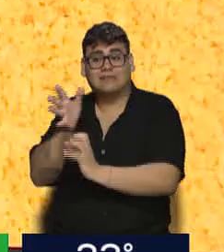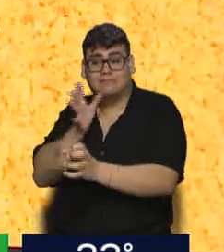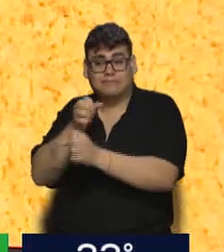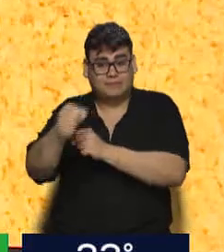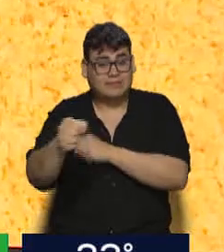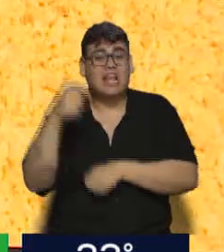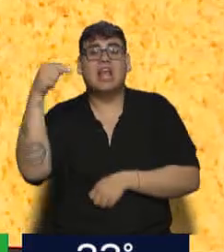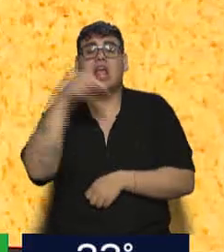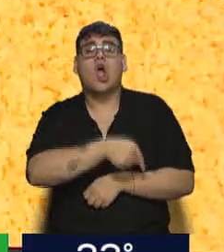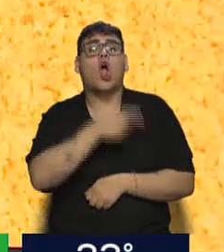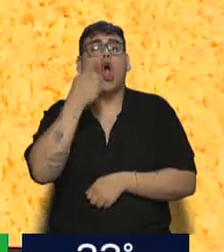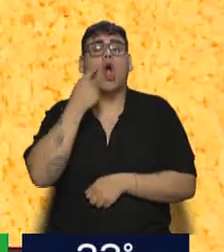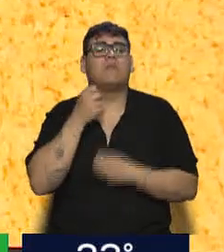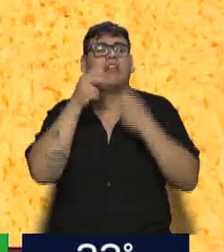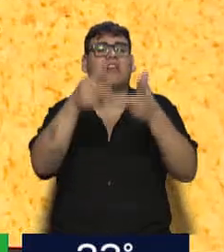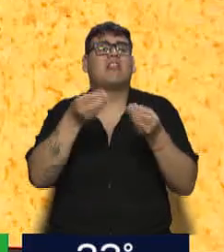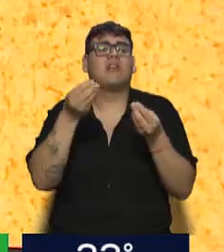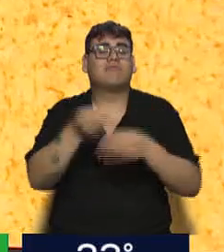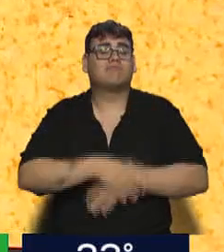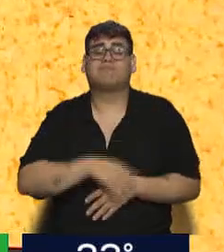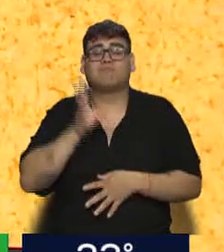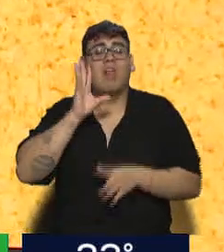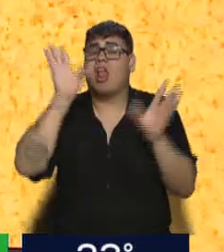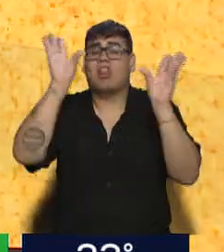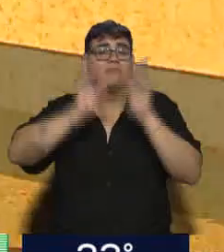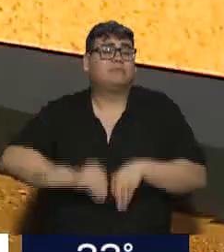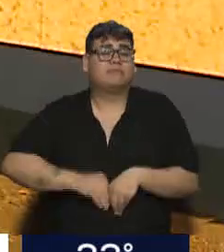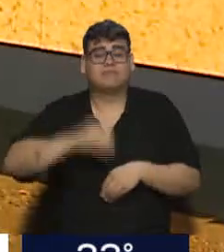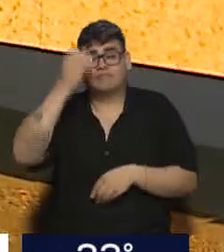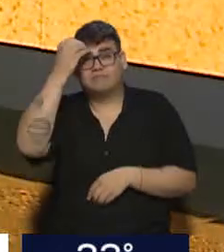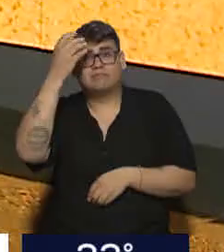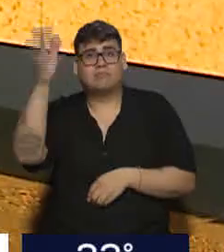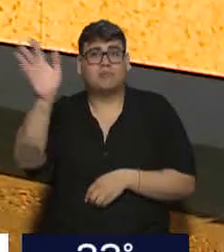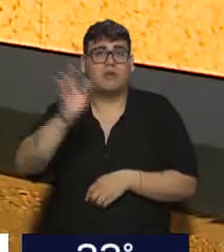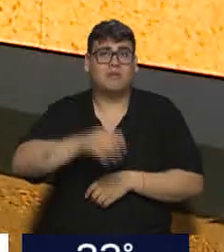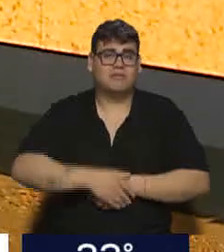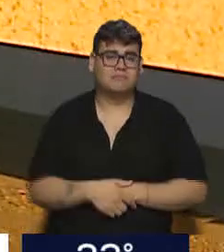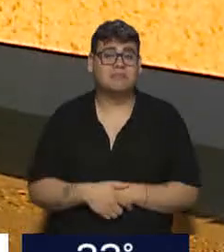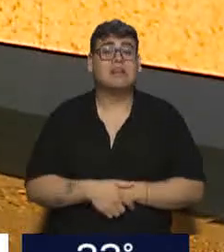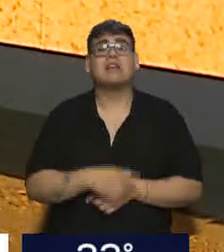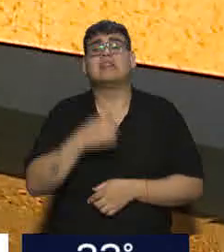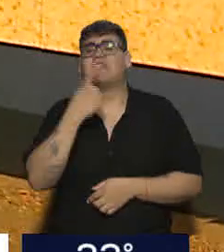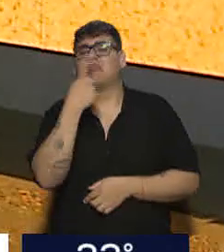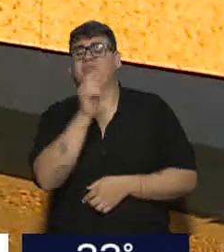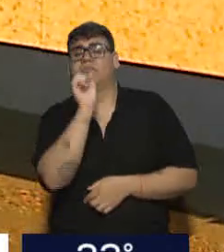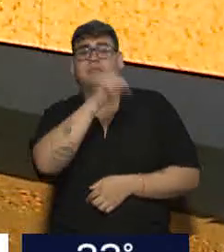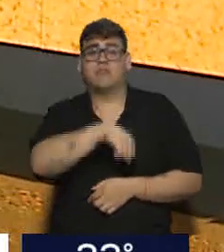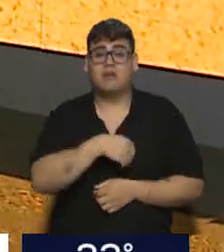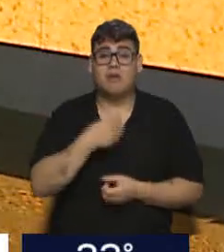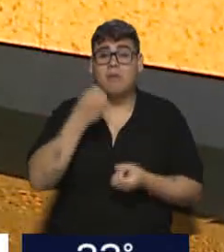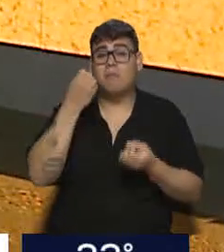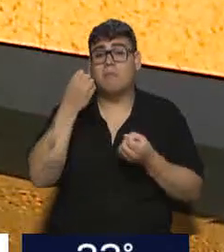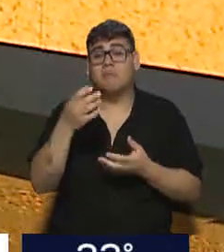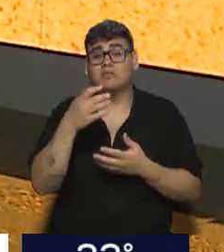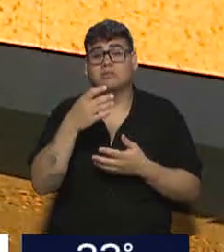comisaría no recuerdo nada esto rápidamente fue descartado por los agentes policiales porque él se encontraba en